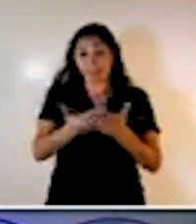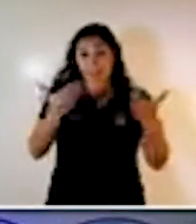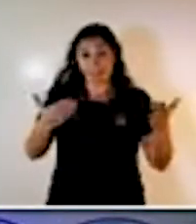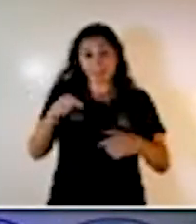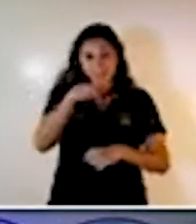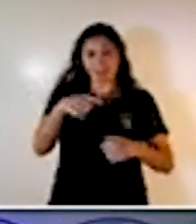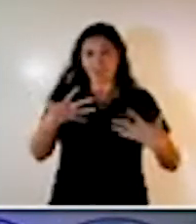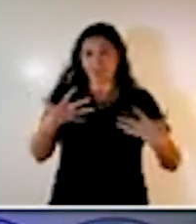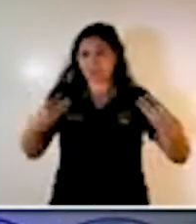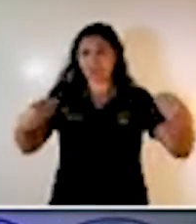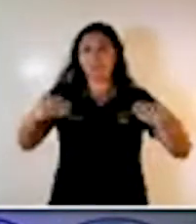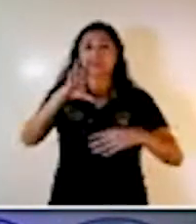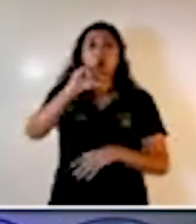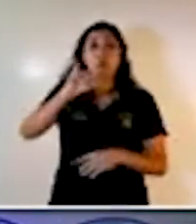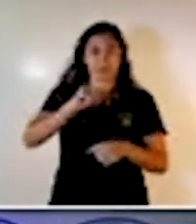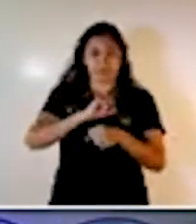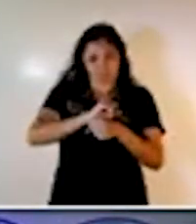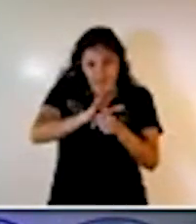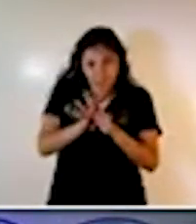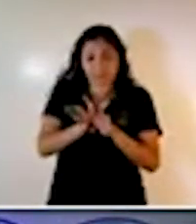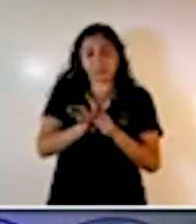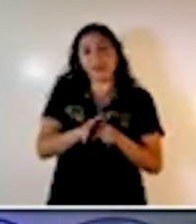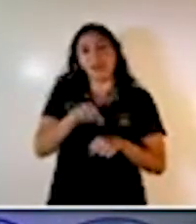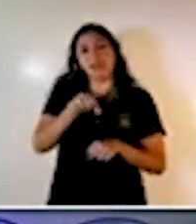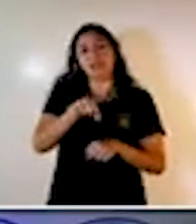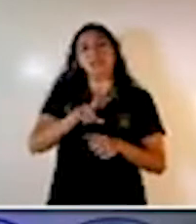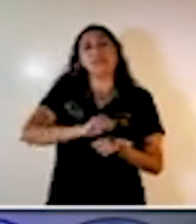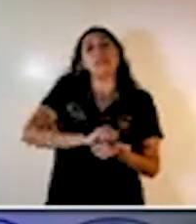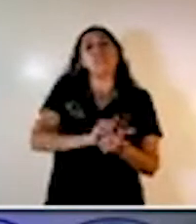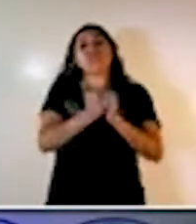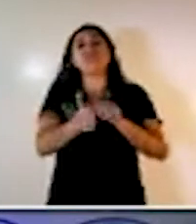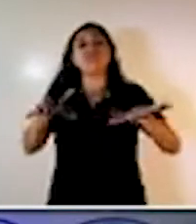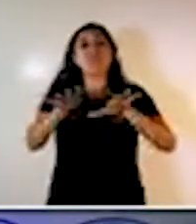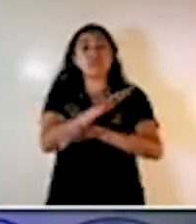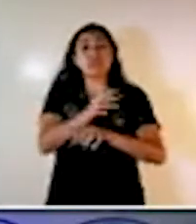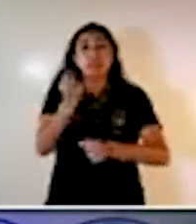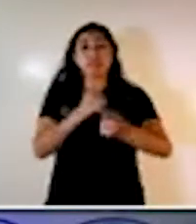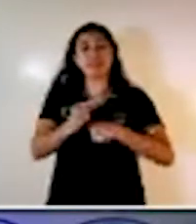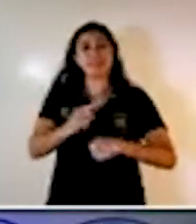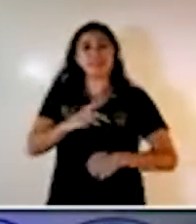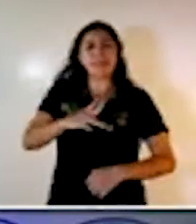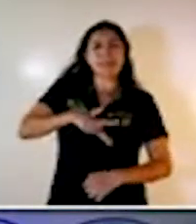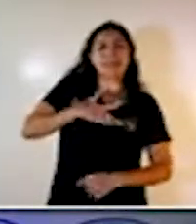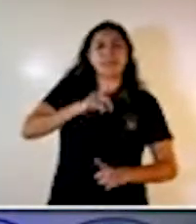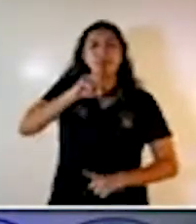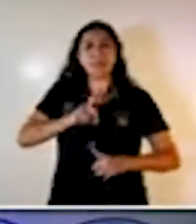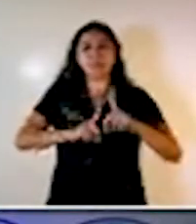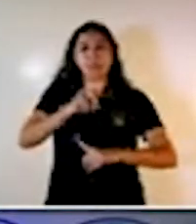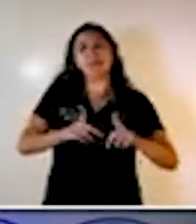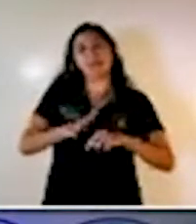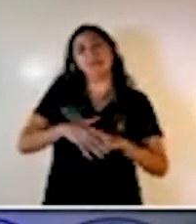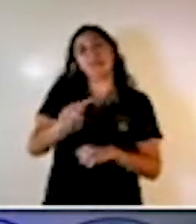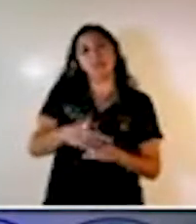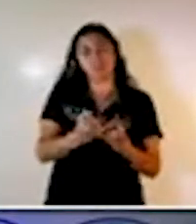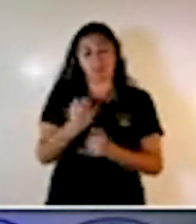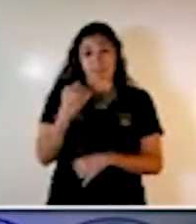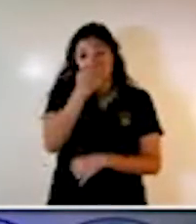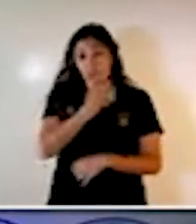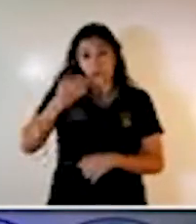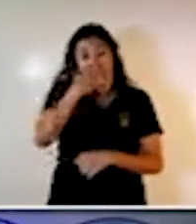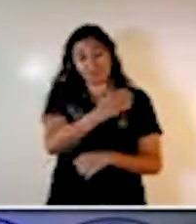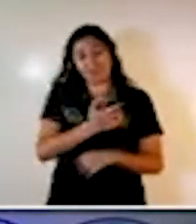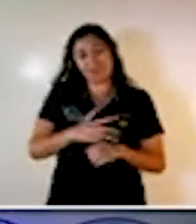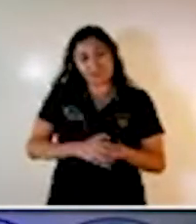y productiva, para todas las ideologías y modelos de desarrollo. La pandemia por COVID-19 se